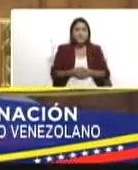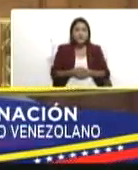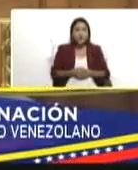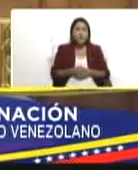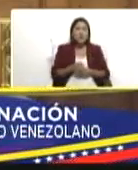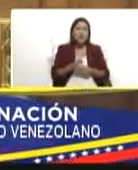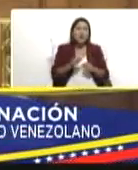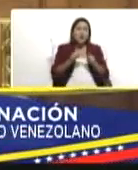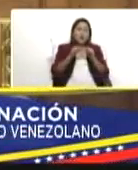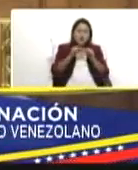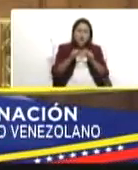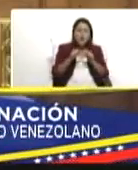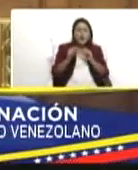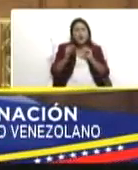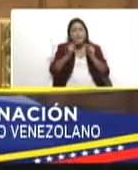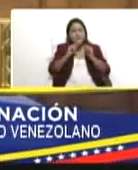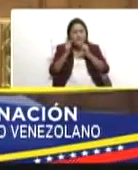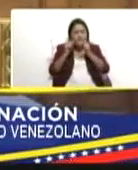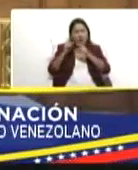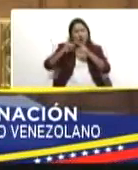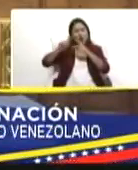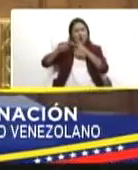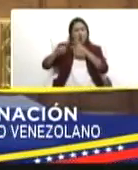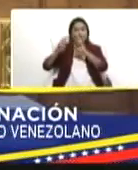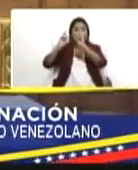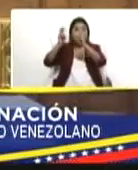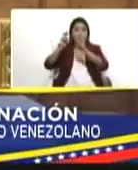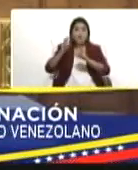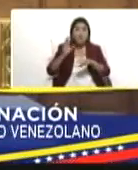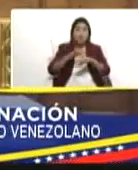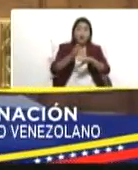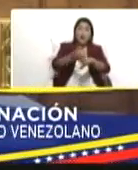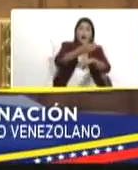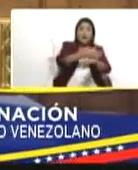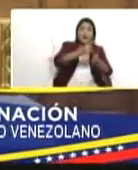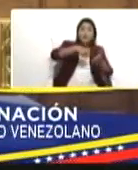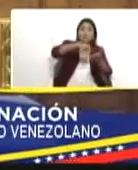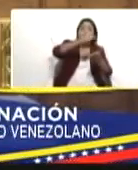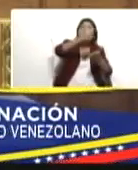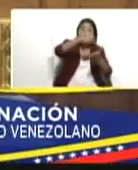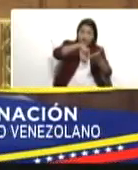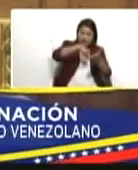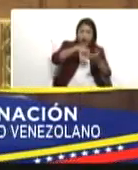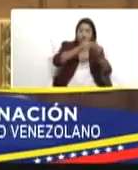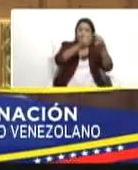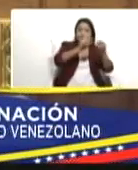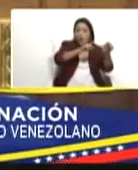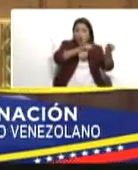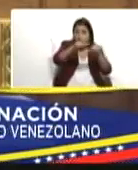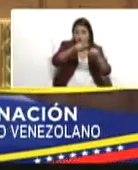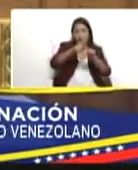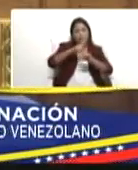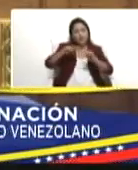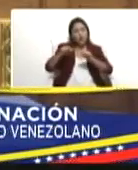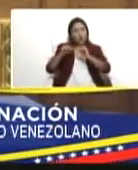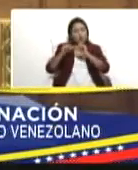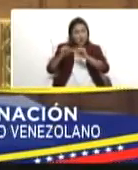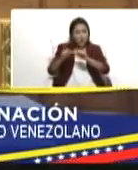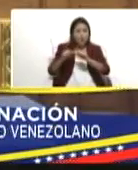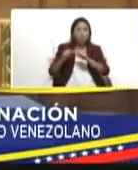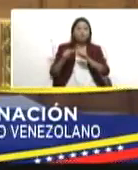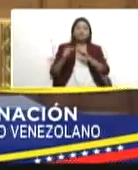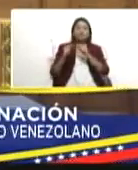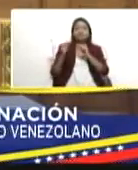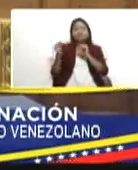temas ya firmado ya acordado pero seguían en conversación y se dieron otras